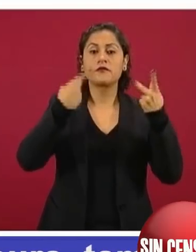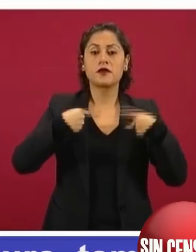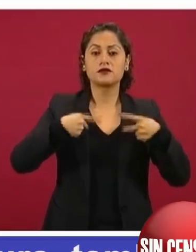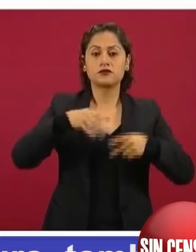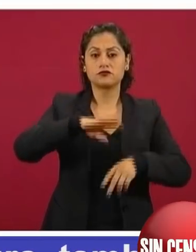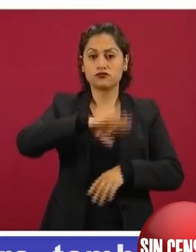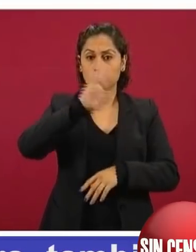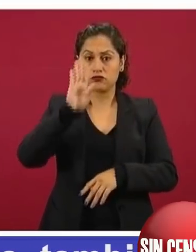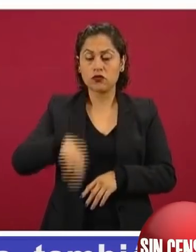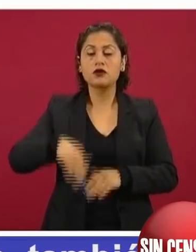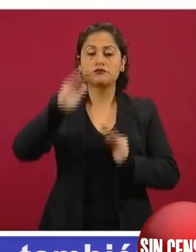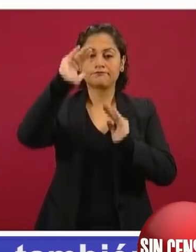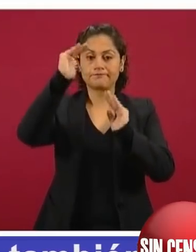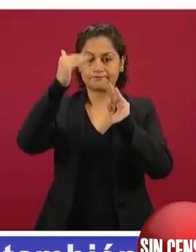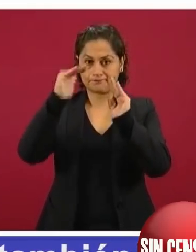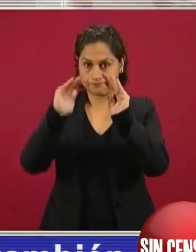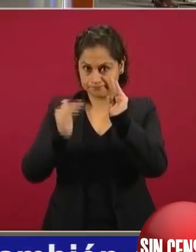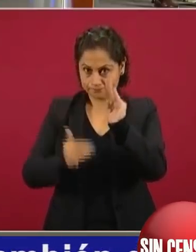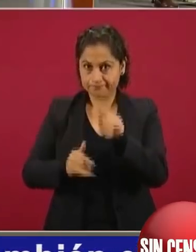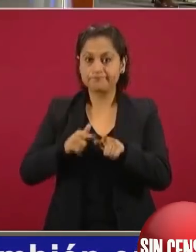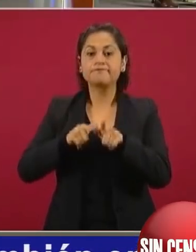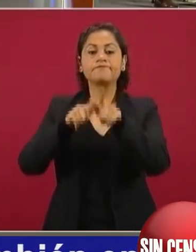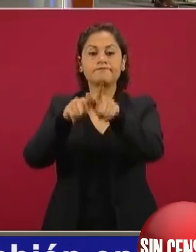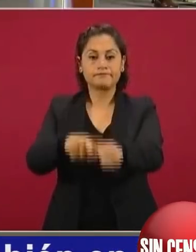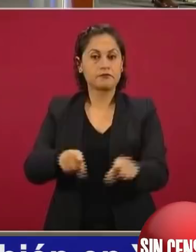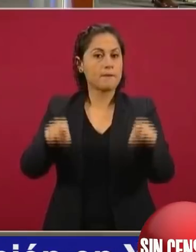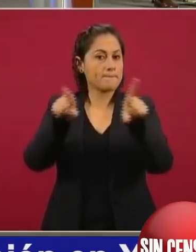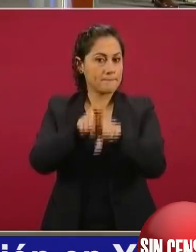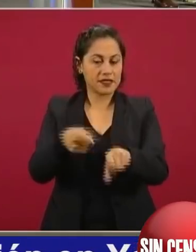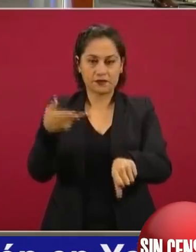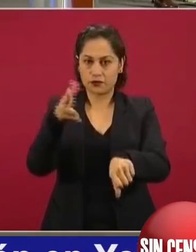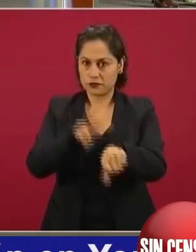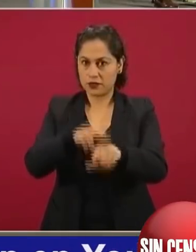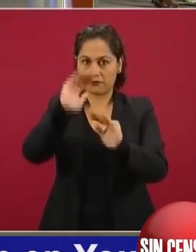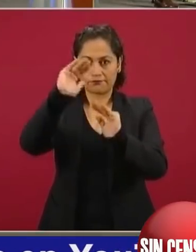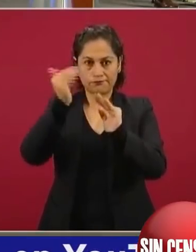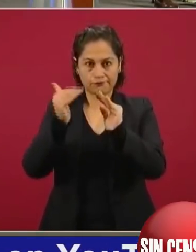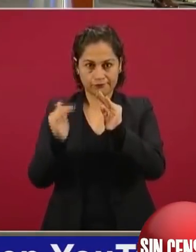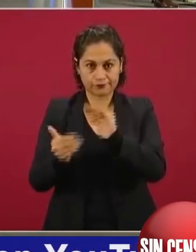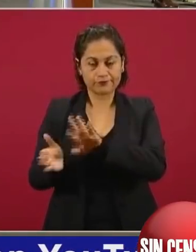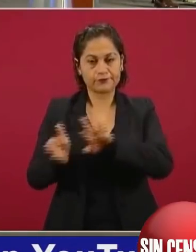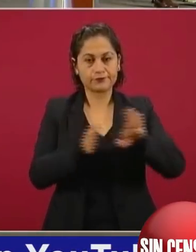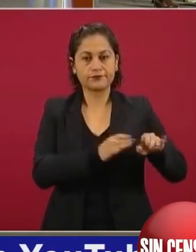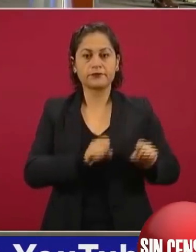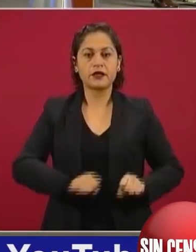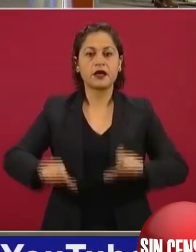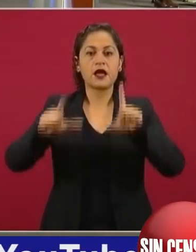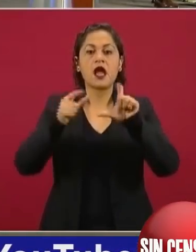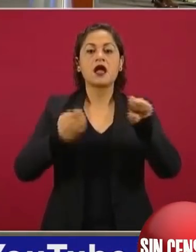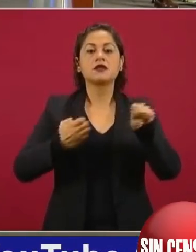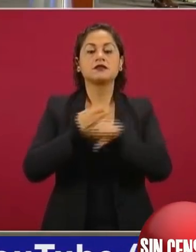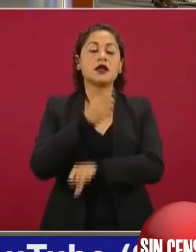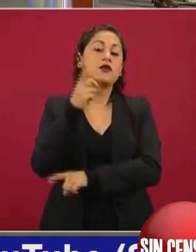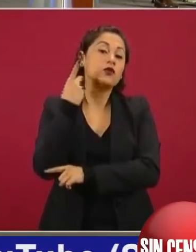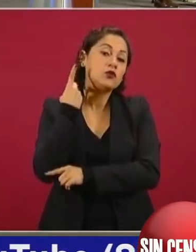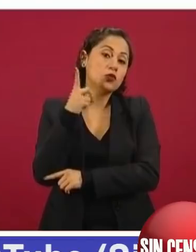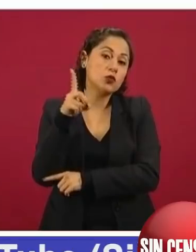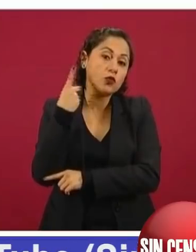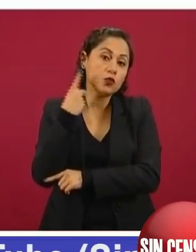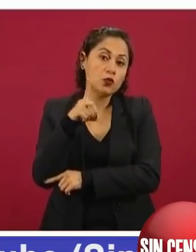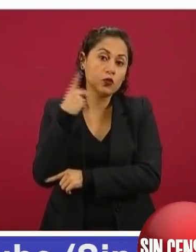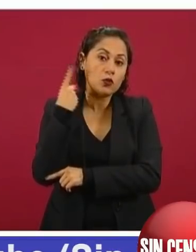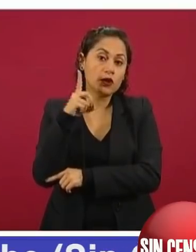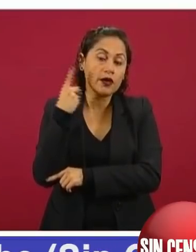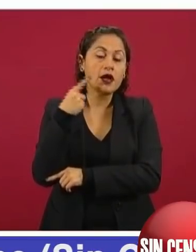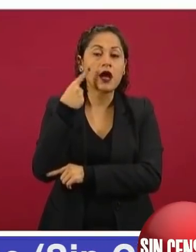continúa a la baja. La siguiente, lo mismo las hospitalizaciones. La siguiente. Durango tiene todavía esta fase de